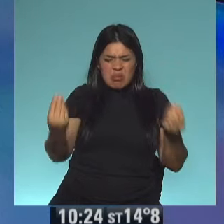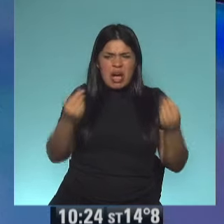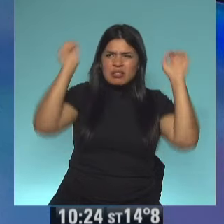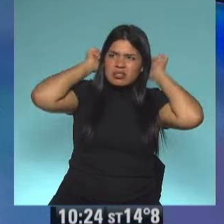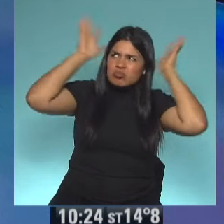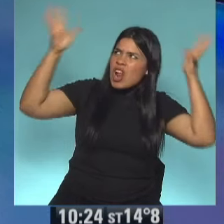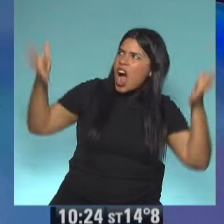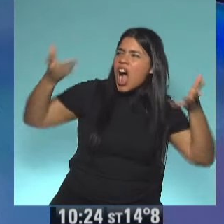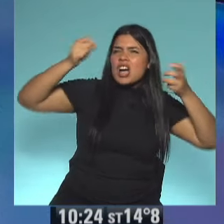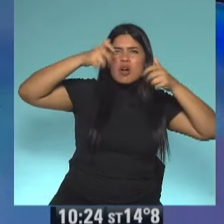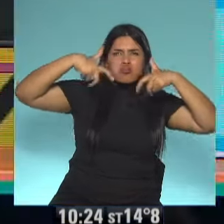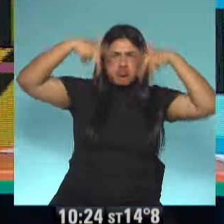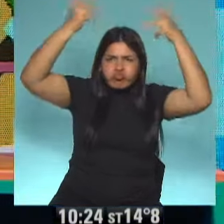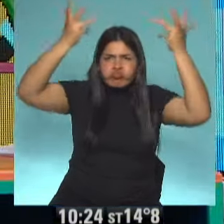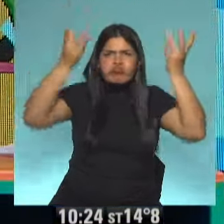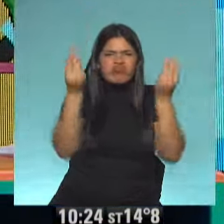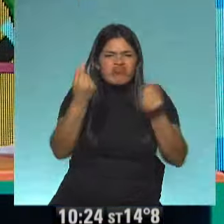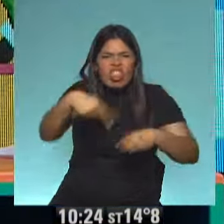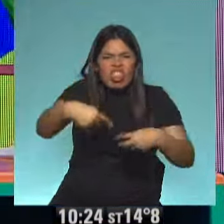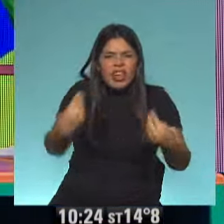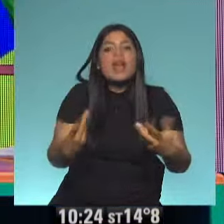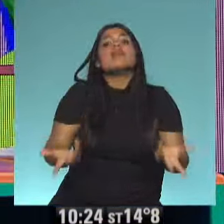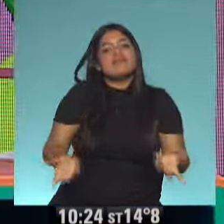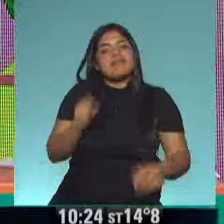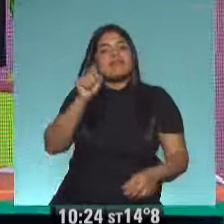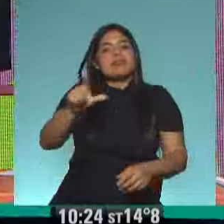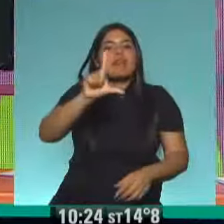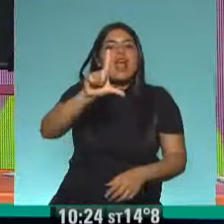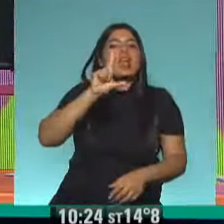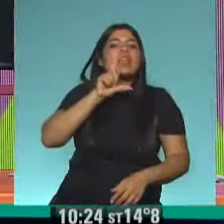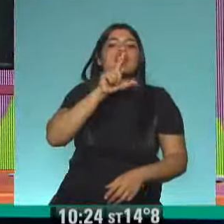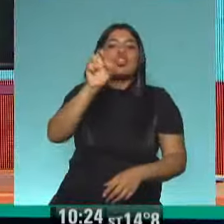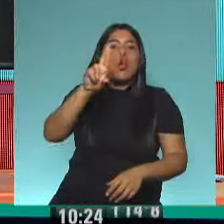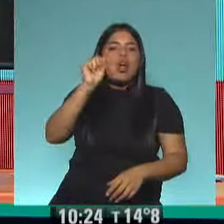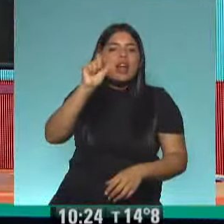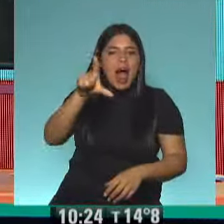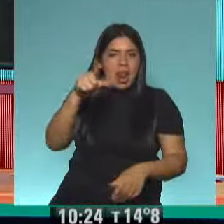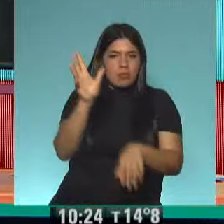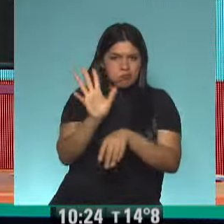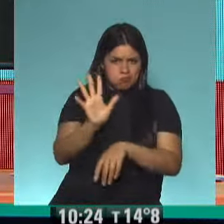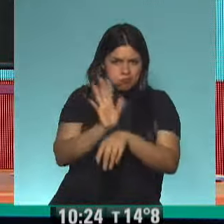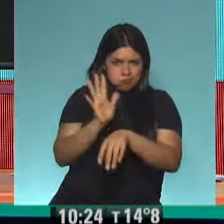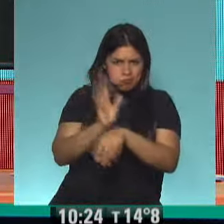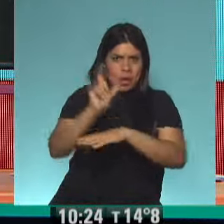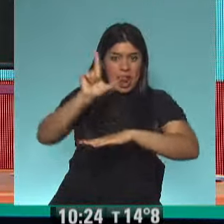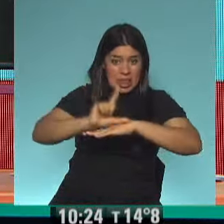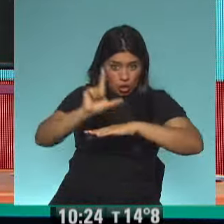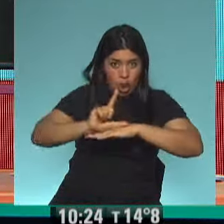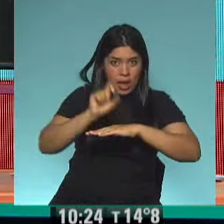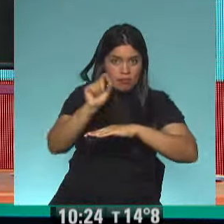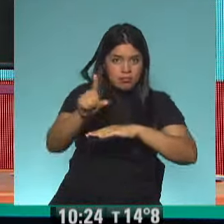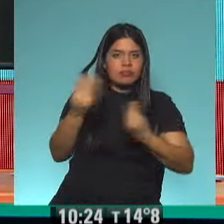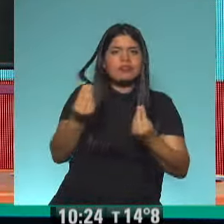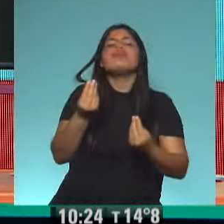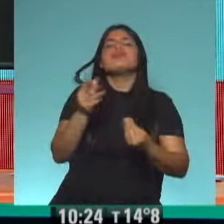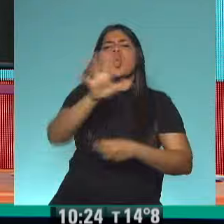Muy bien, hoy nos vamos a dedicar, entonces vamos a empezar hablando del carnaval del litoral de nuestro país. Ajá. ¿Sí? Para eso vamos a ubicarnos un poquito. Vamos a hablar del